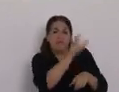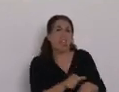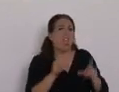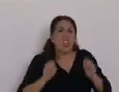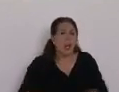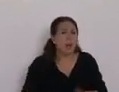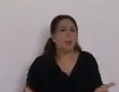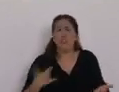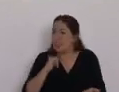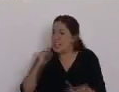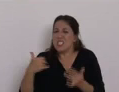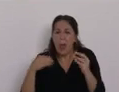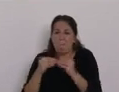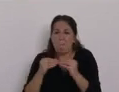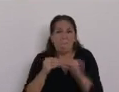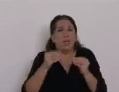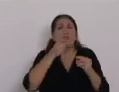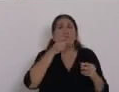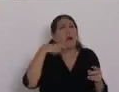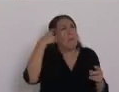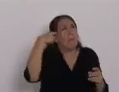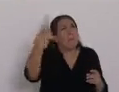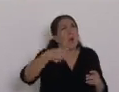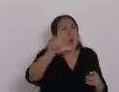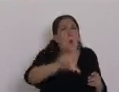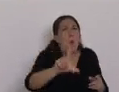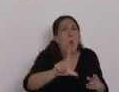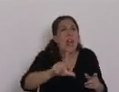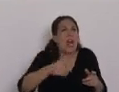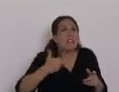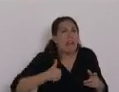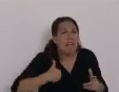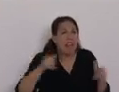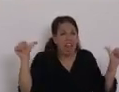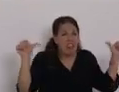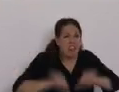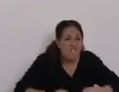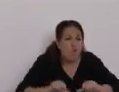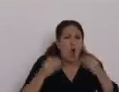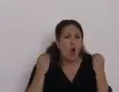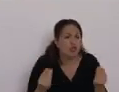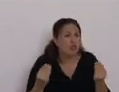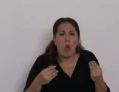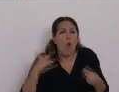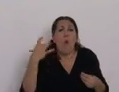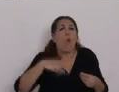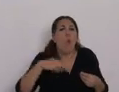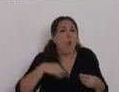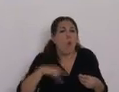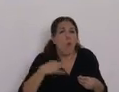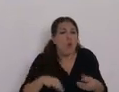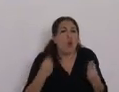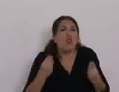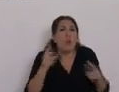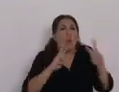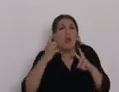decía a mis amigos, imagínense el día lunes este país en default, que va a ser la única certeza que vamos a poder evitar en 26 meses